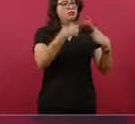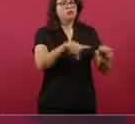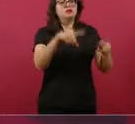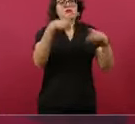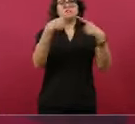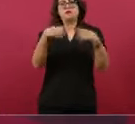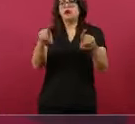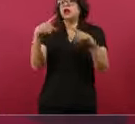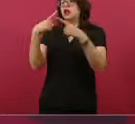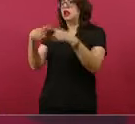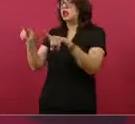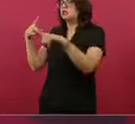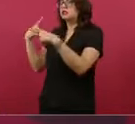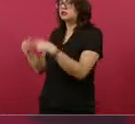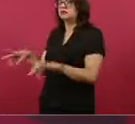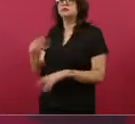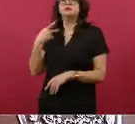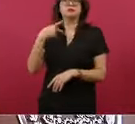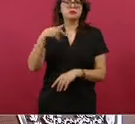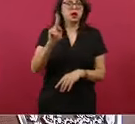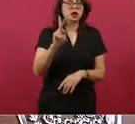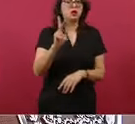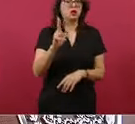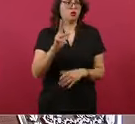continuidad en la transformación.